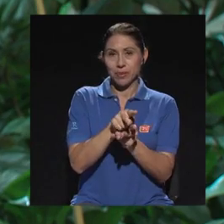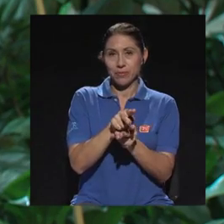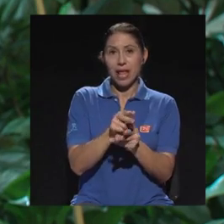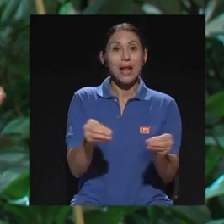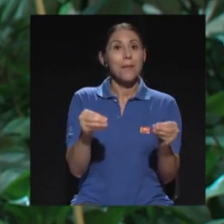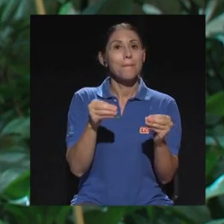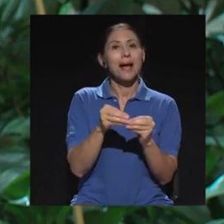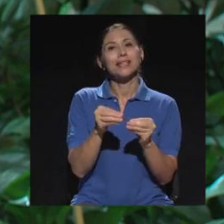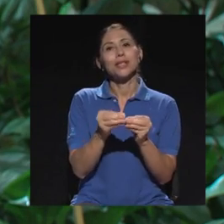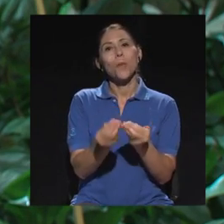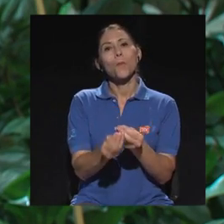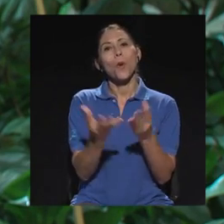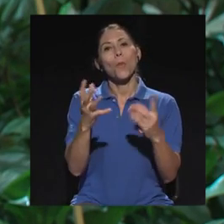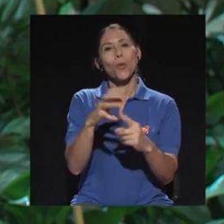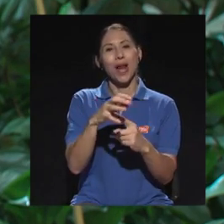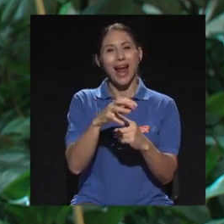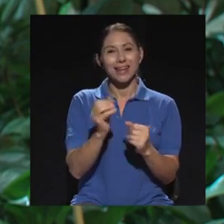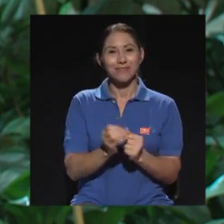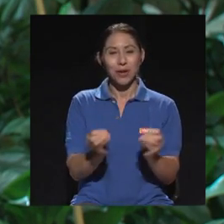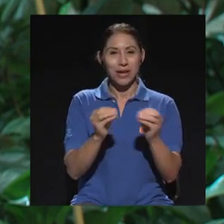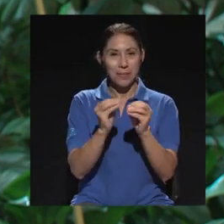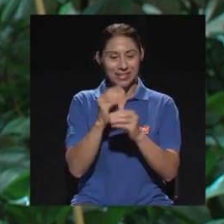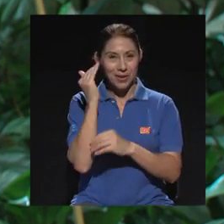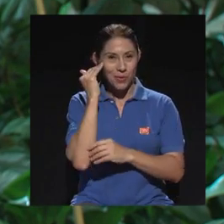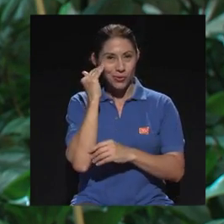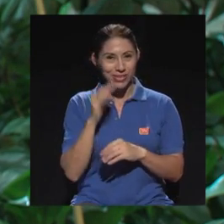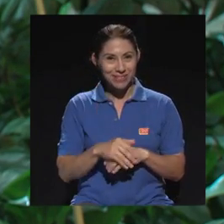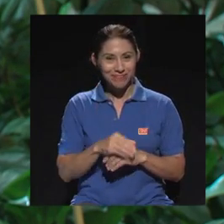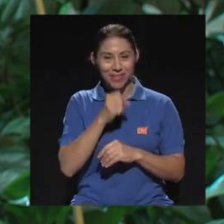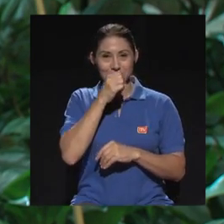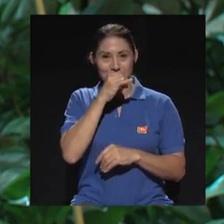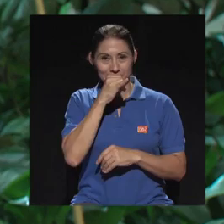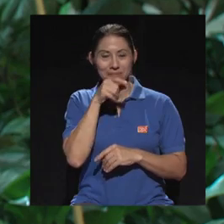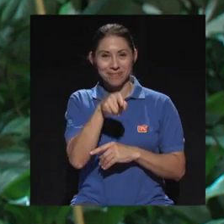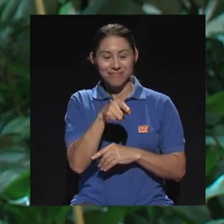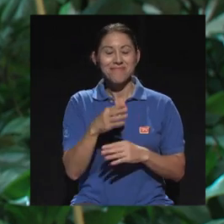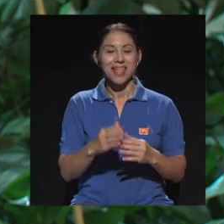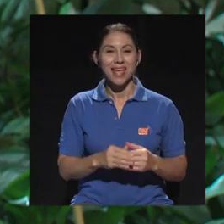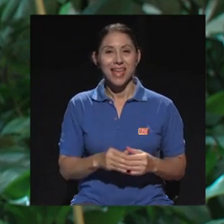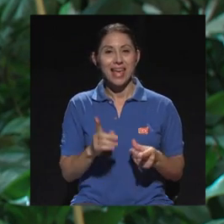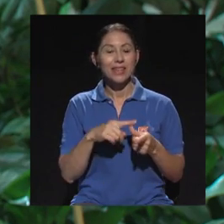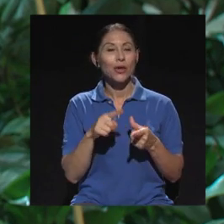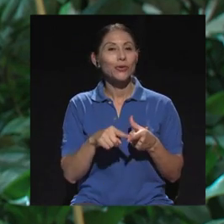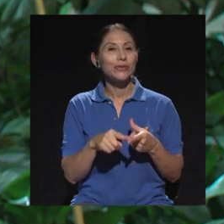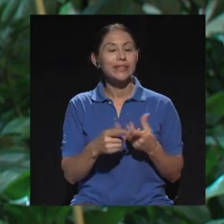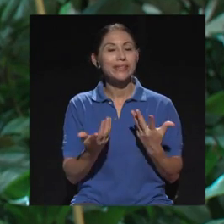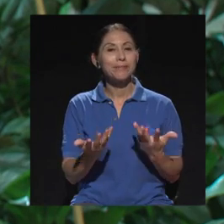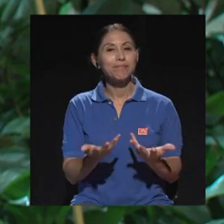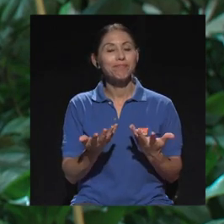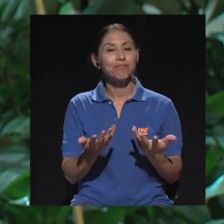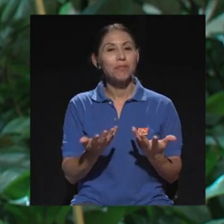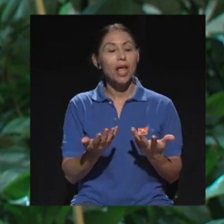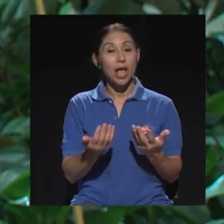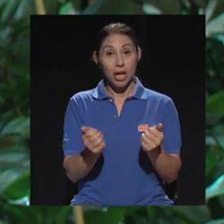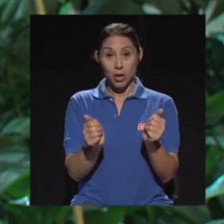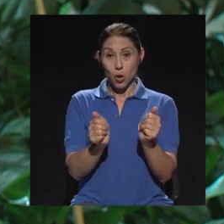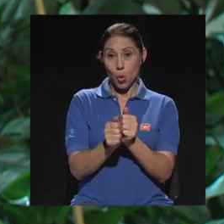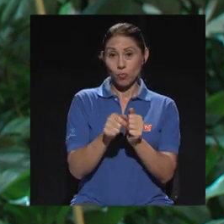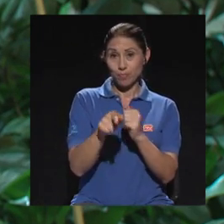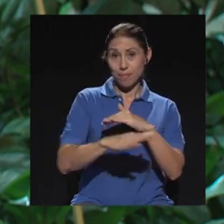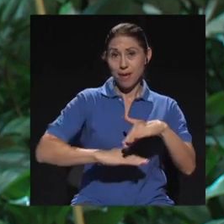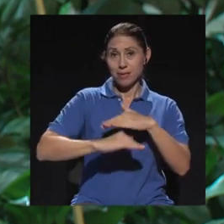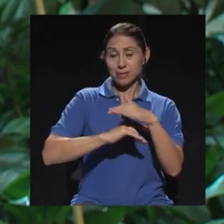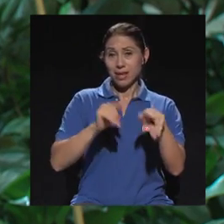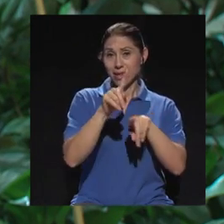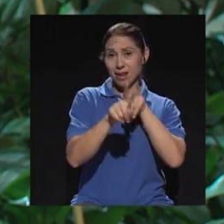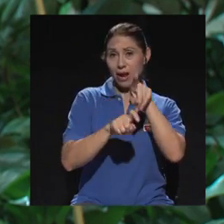sexual. Es el más popular, digámoslo así, o el que más se conoce, ¿verdad? Entonces, yo, a partir, digamos, de la